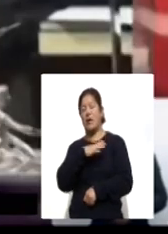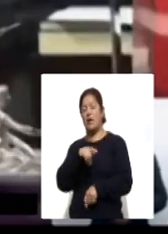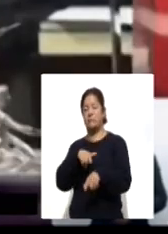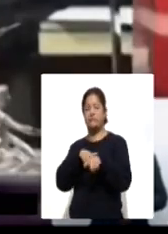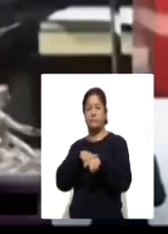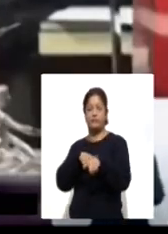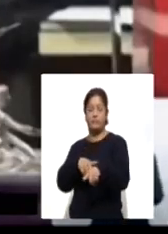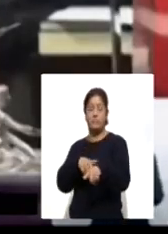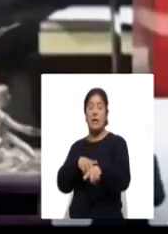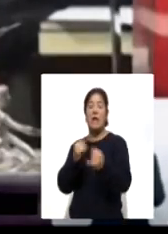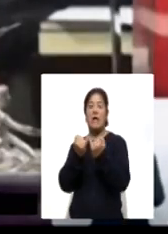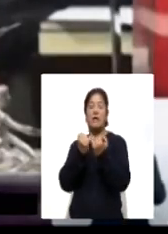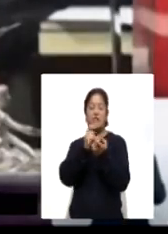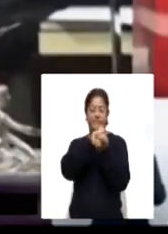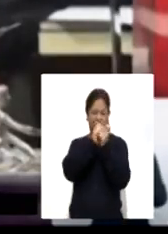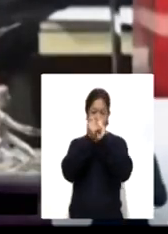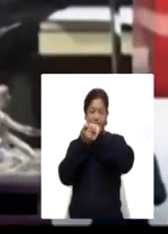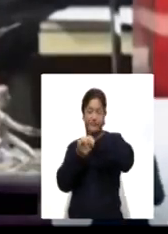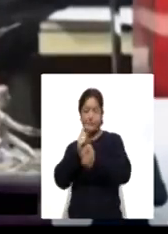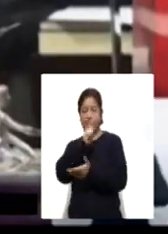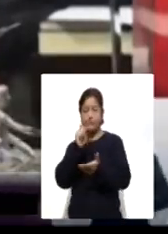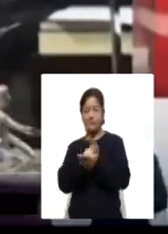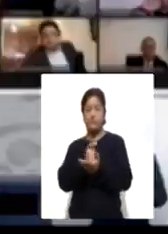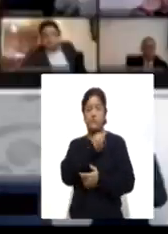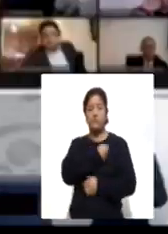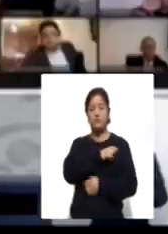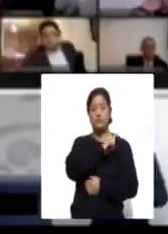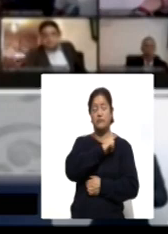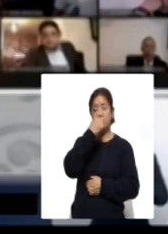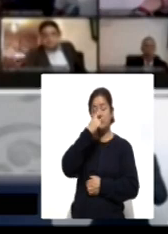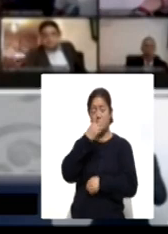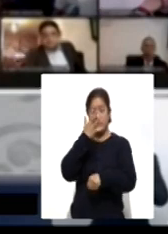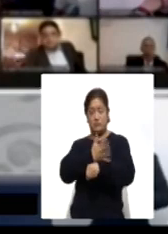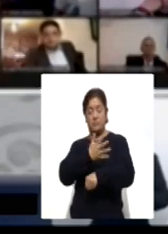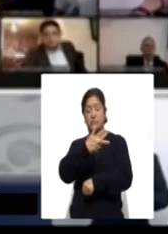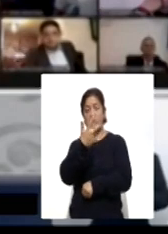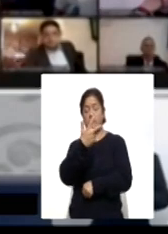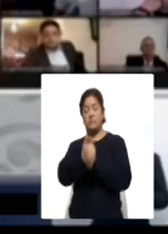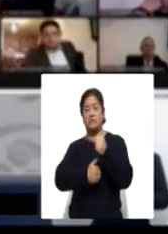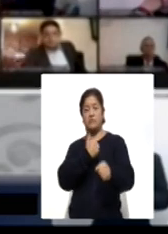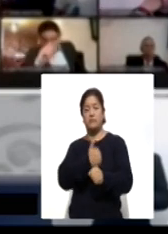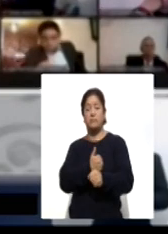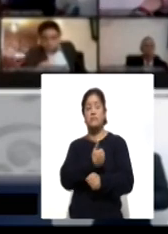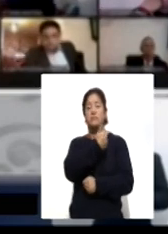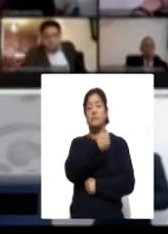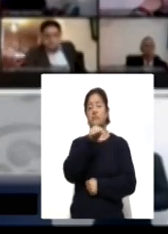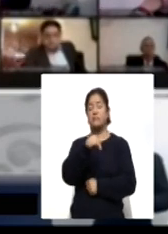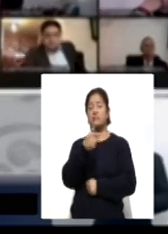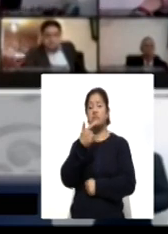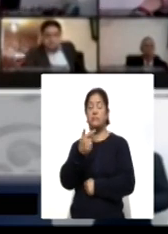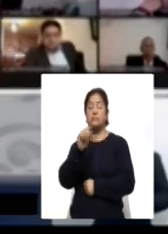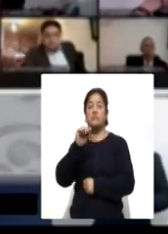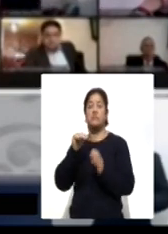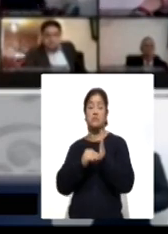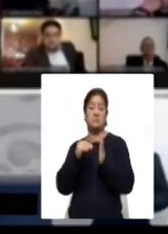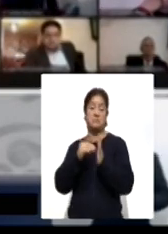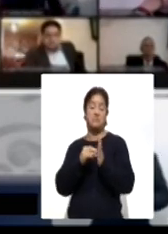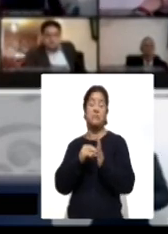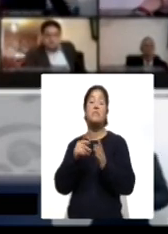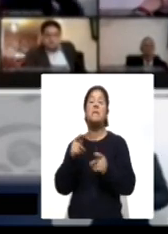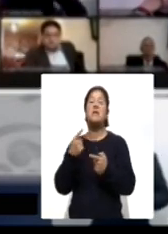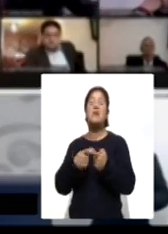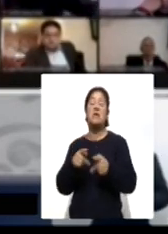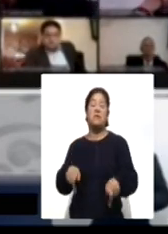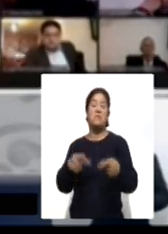También se plantea reformar la Ley General de Salud para también sancionar con 13 años de prisión y 6 6.7 millones de pesos a quien venda,